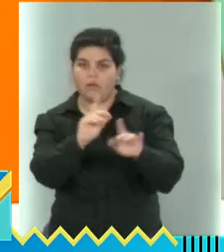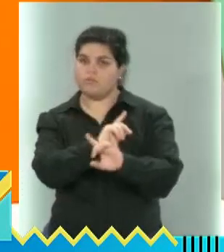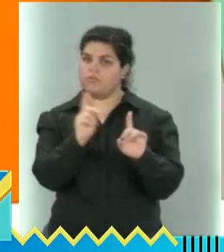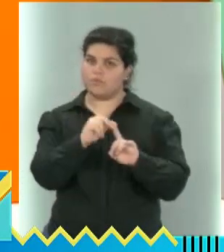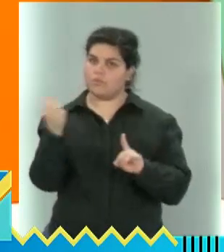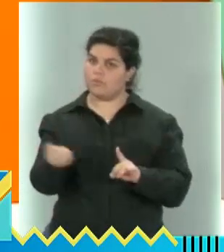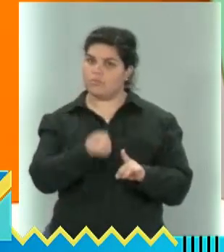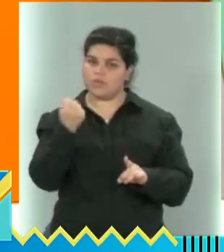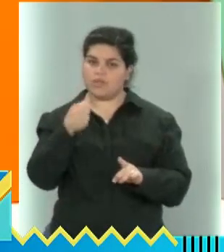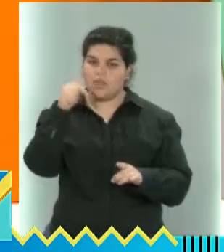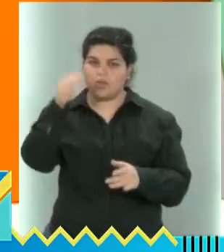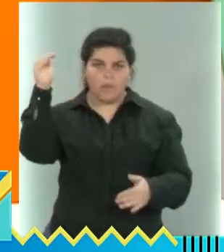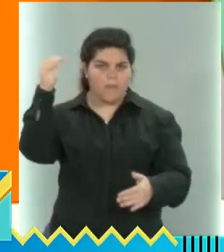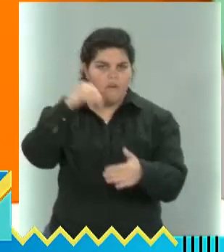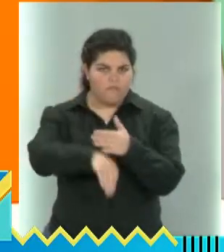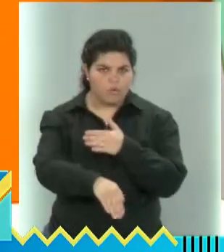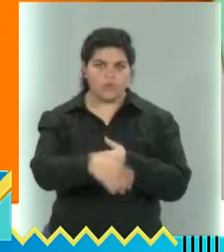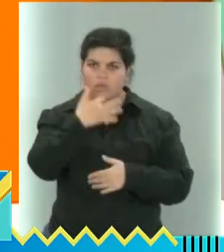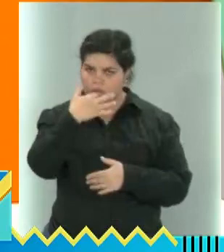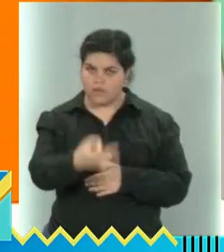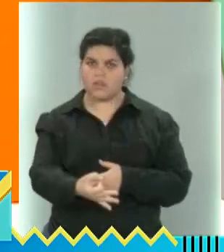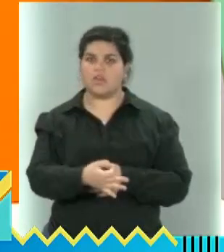un trasfondo,